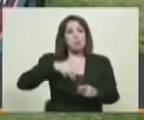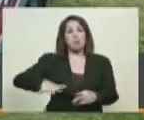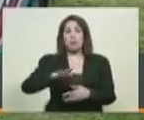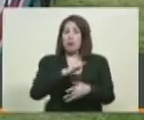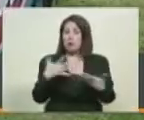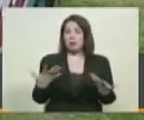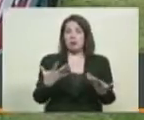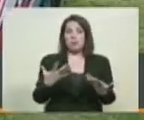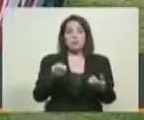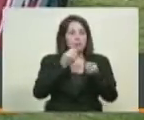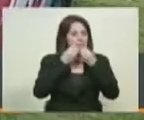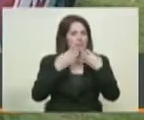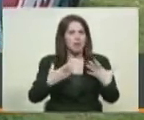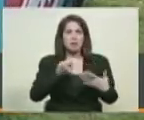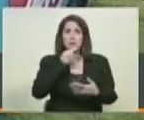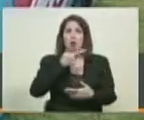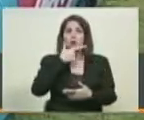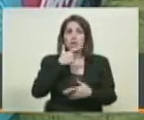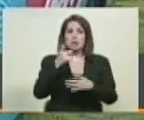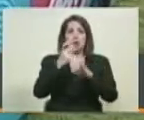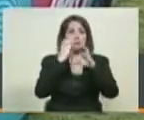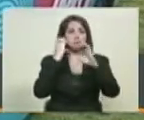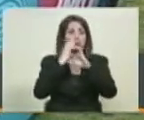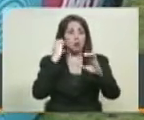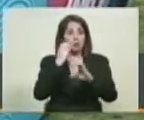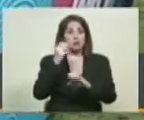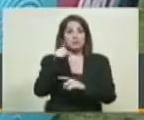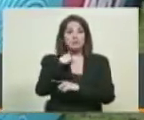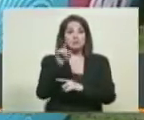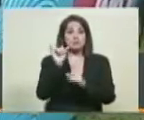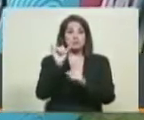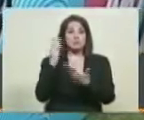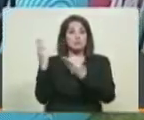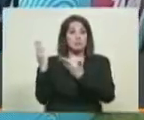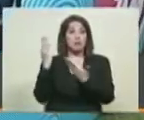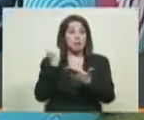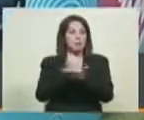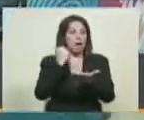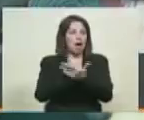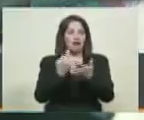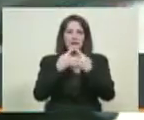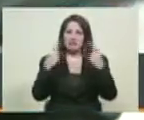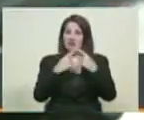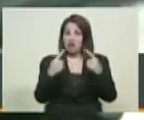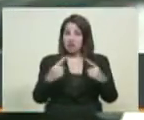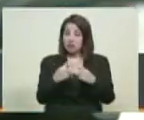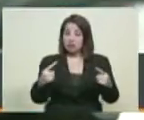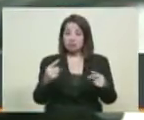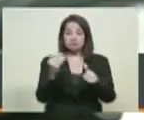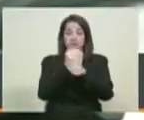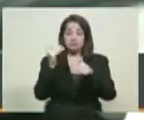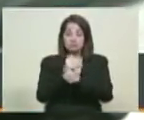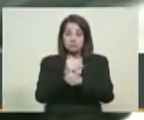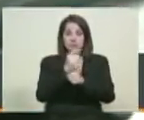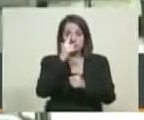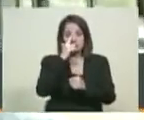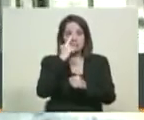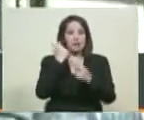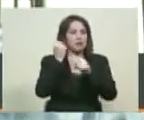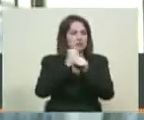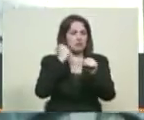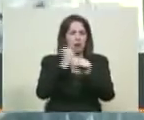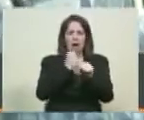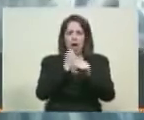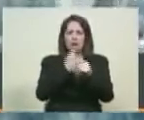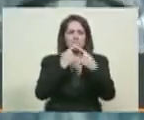que reconocer esto. Son Yutón, Venezuela. Presidente, hemos venido trabajando con las distintas